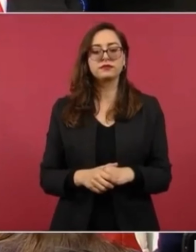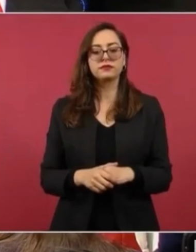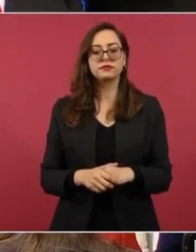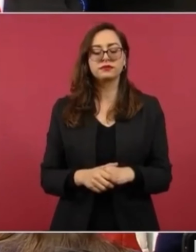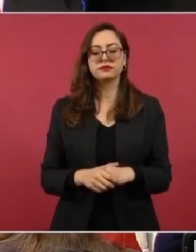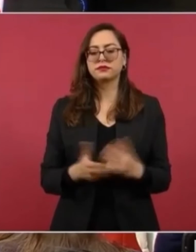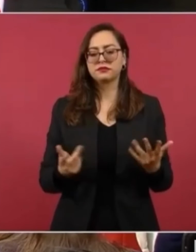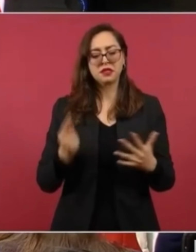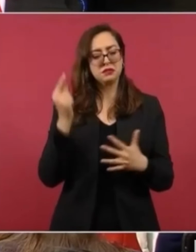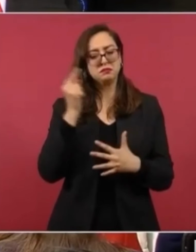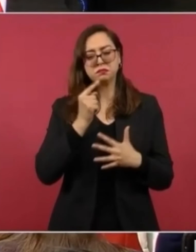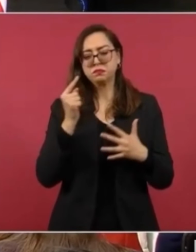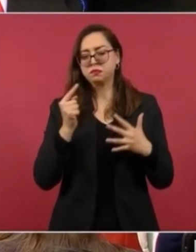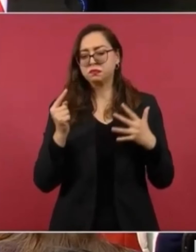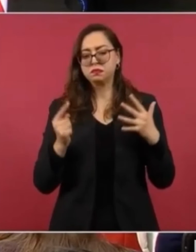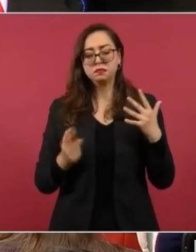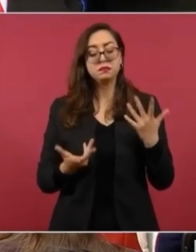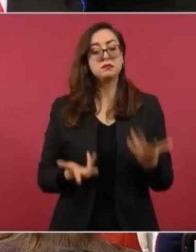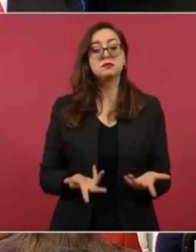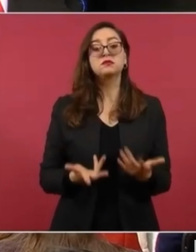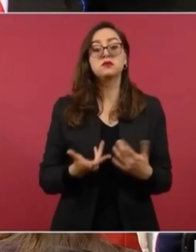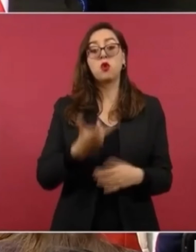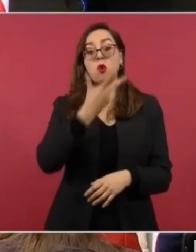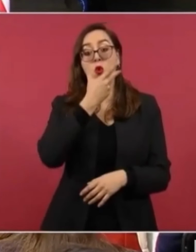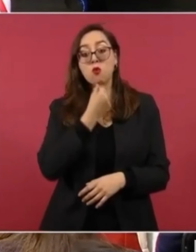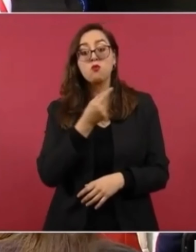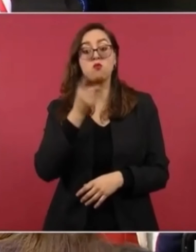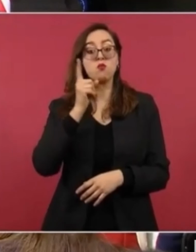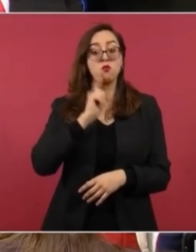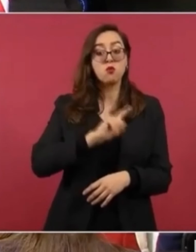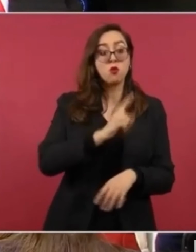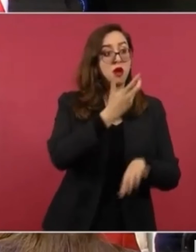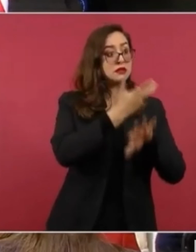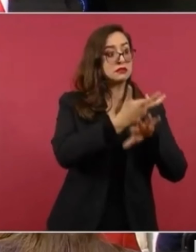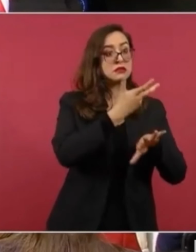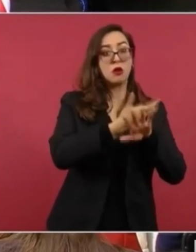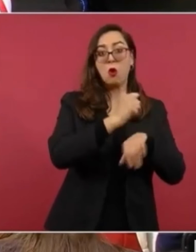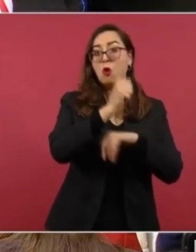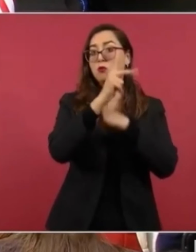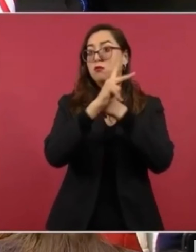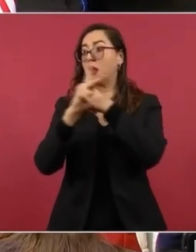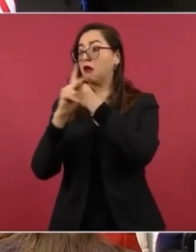muchos otros, mujeres, hombres, en Estados Unidos y en el mundo,